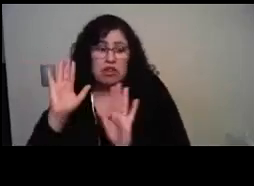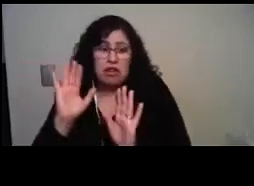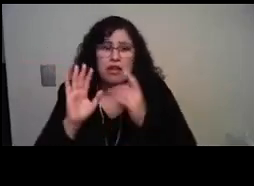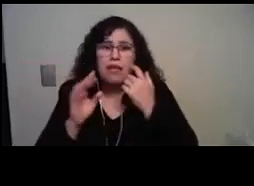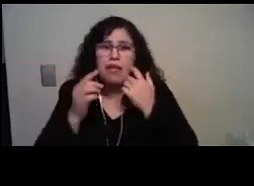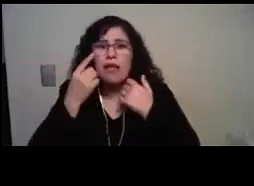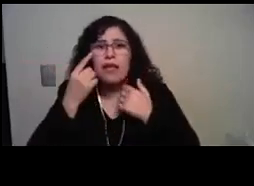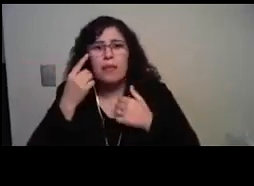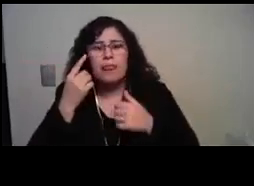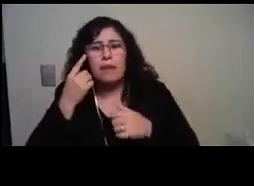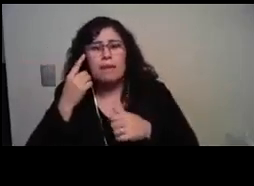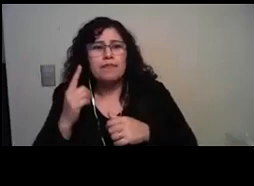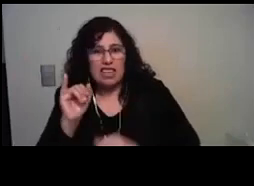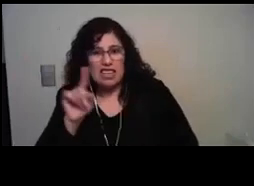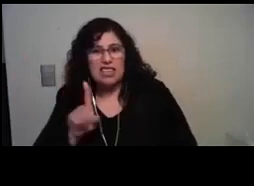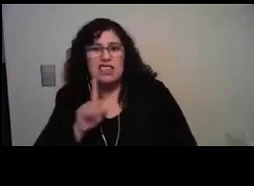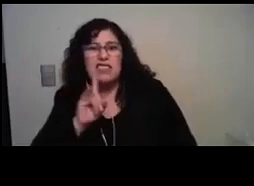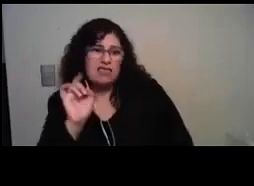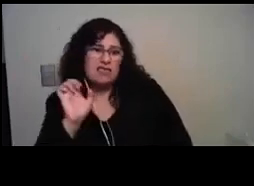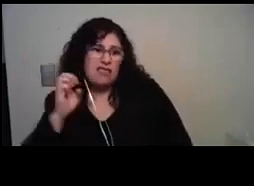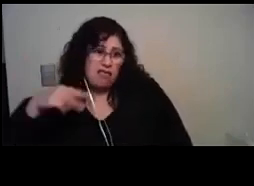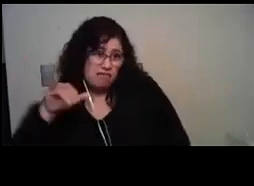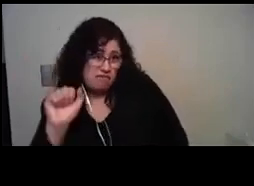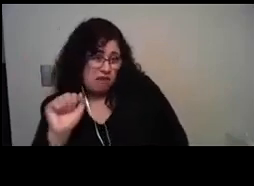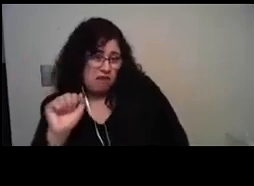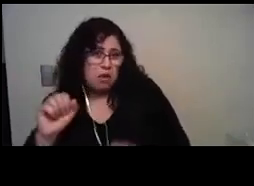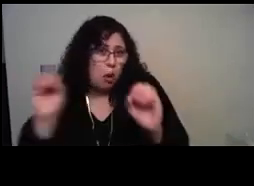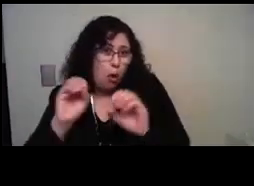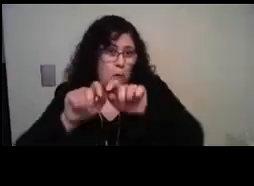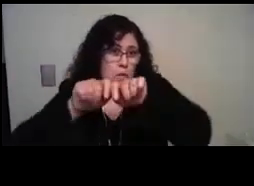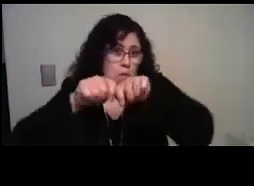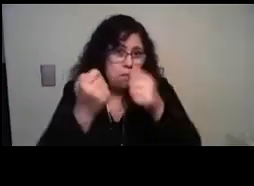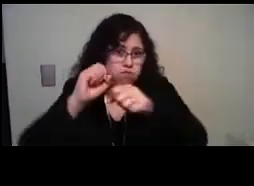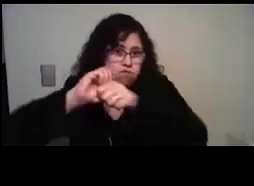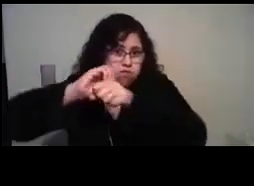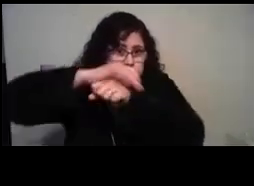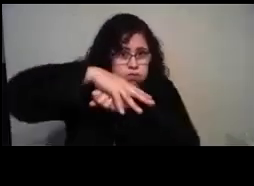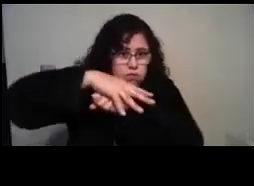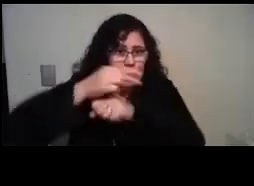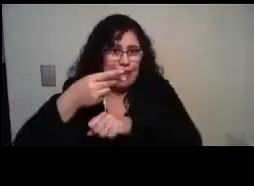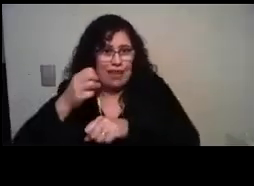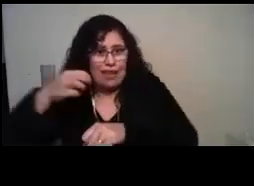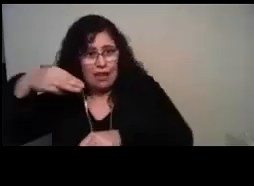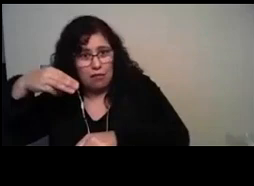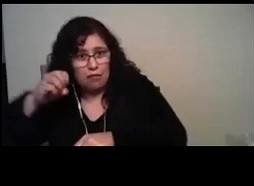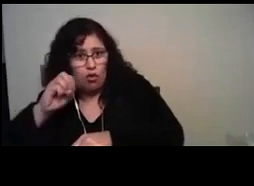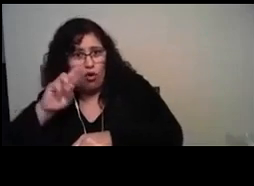o sea, si fue una isquemia, sería isquemia. Si se produjo una hemorragia, probablemente pudo haber sido hemorrágico, ¿ya?